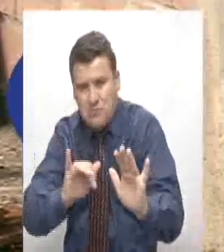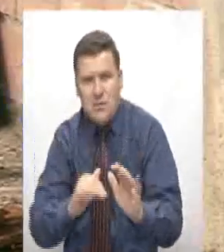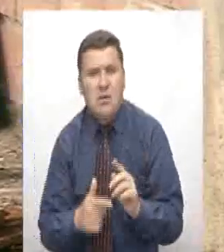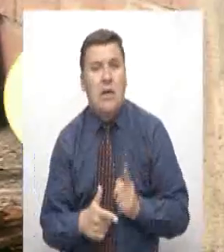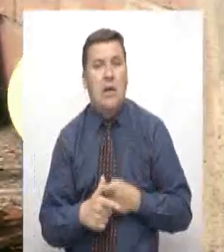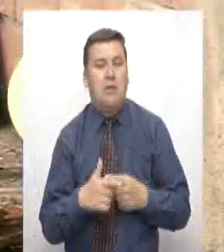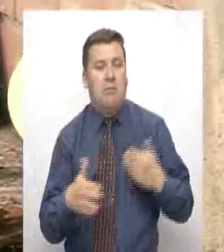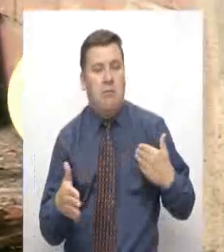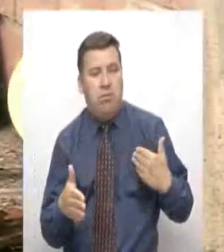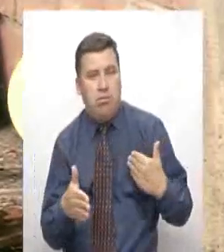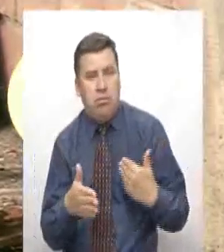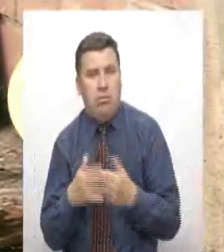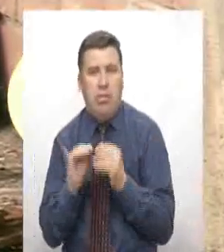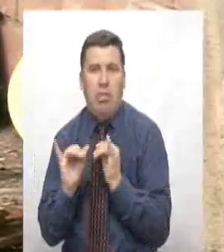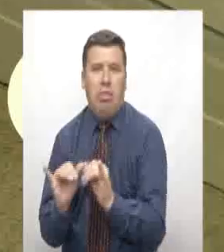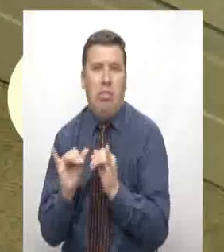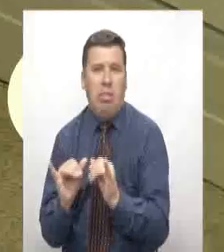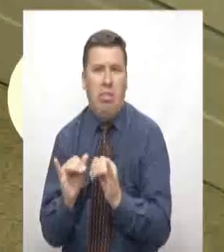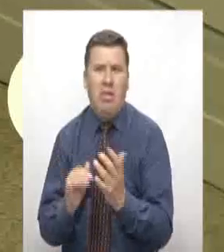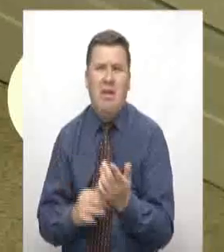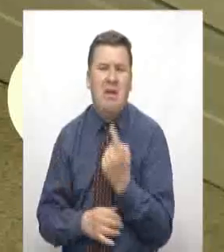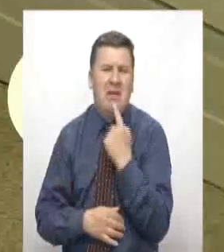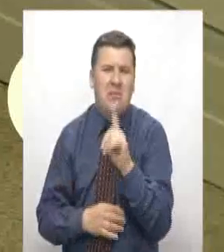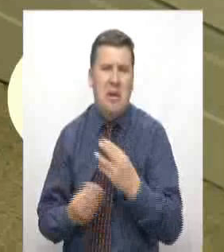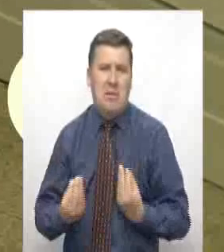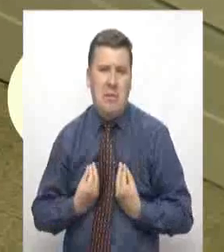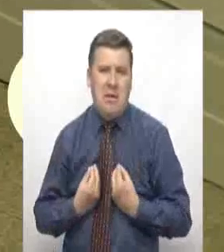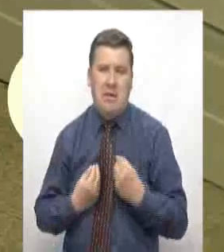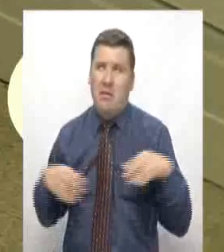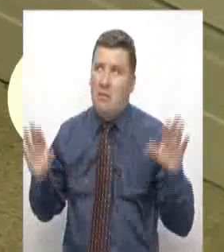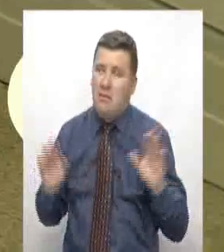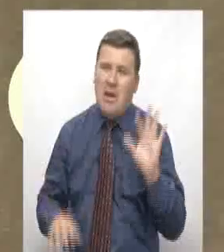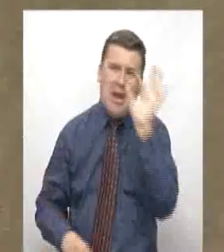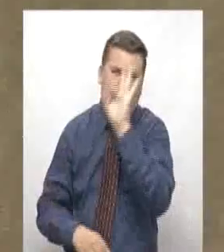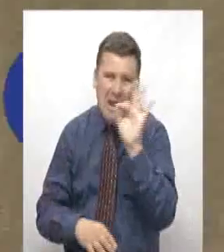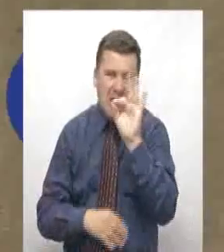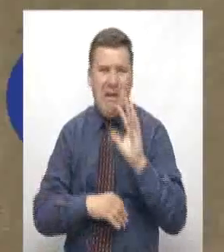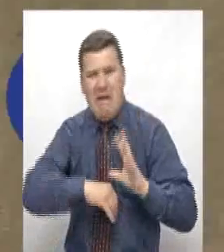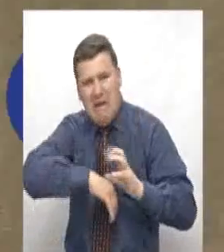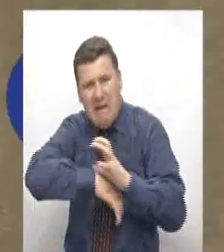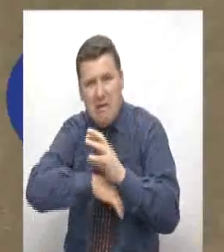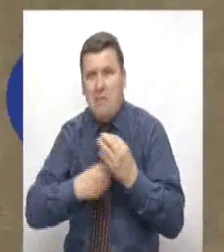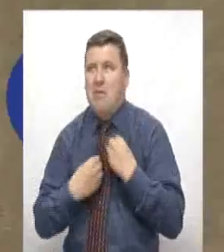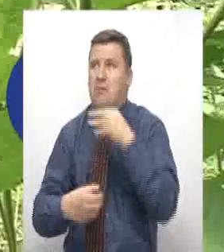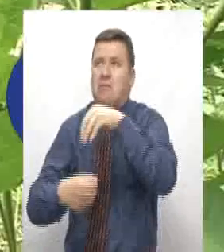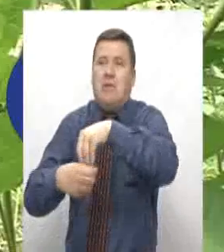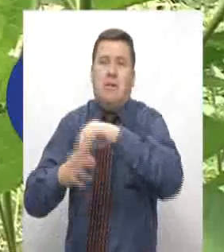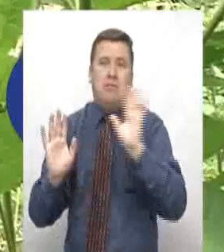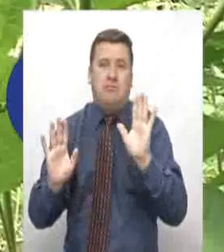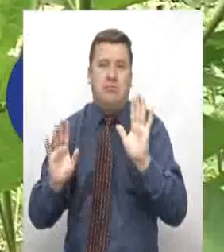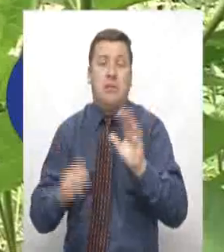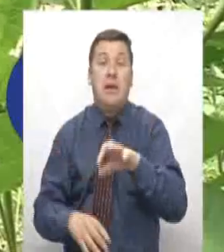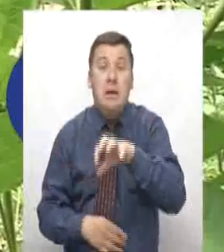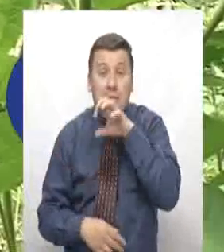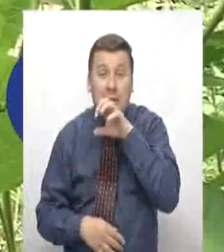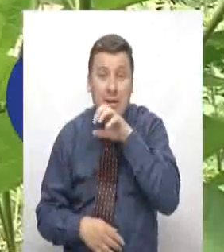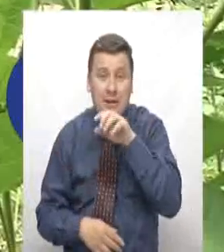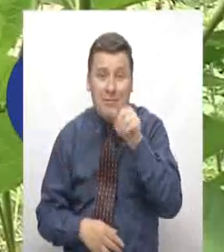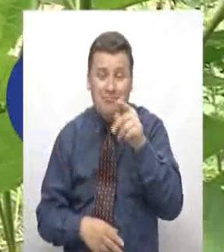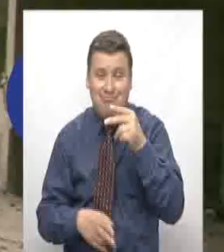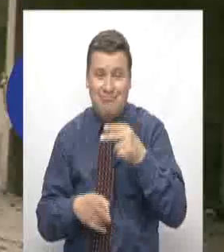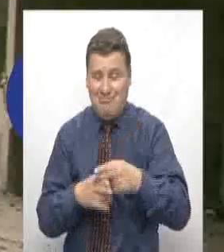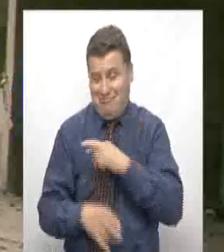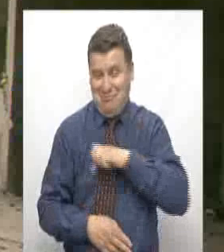Desde entonces se ha convertido en hogar de extraños habitantes, avispas, arañas y Príncipe, el perro guardián